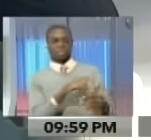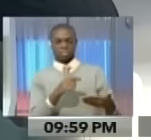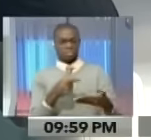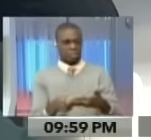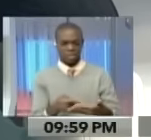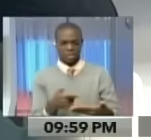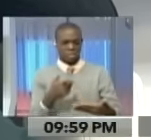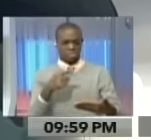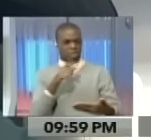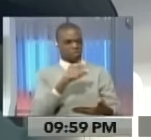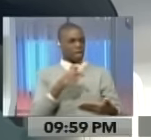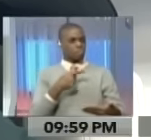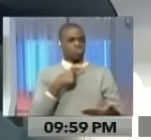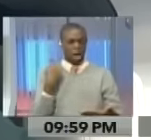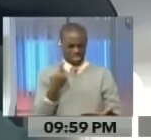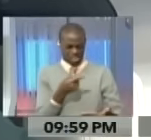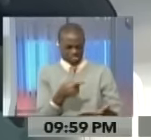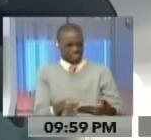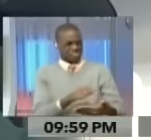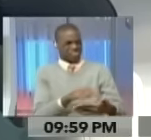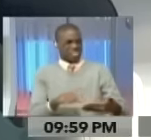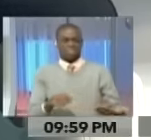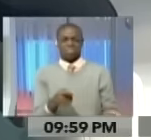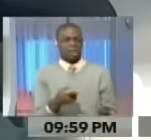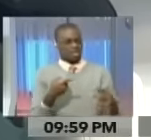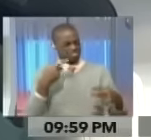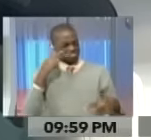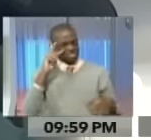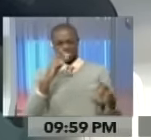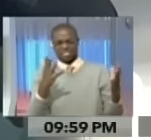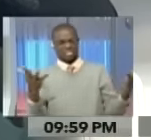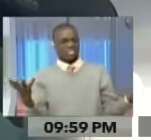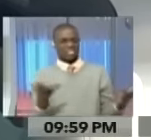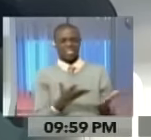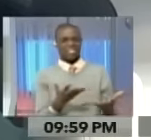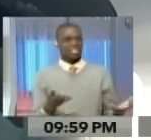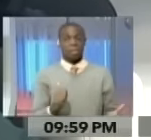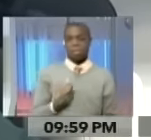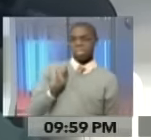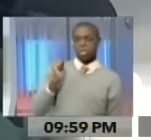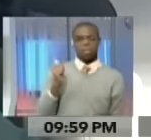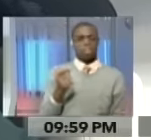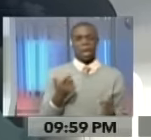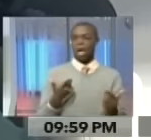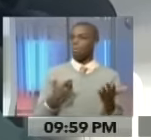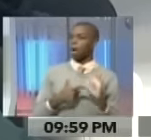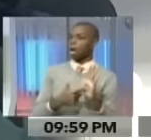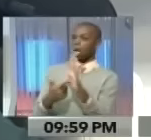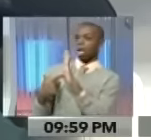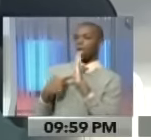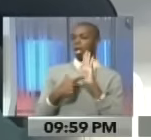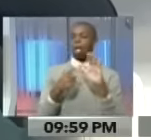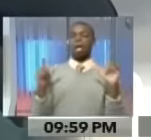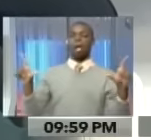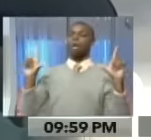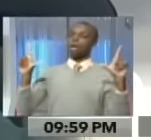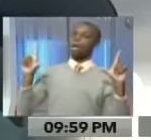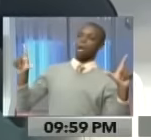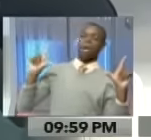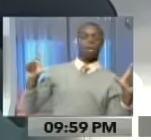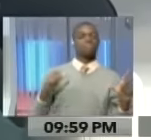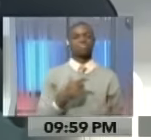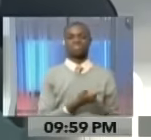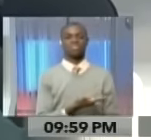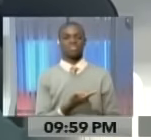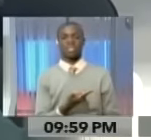firmar incurriendo en cosas además solamente para poder montar el show mediático por eso que hemos dicho varias veces ellos no tienen